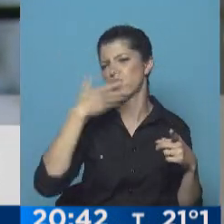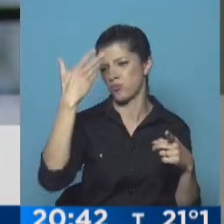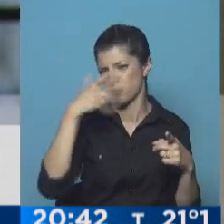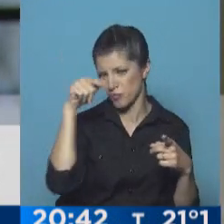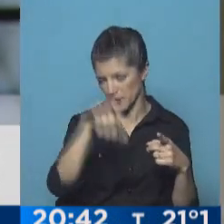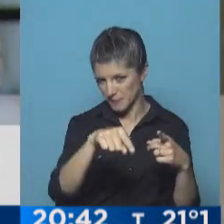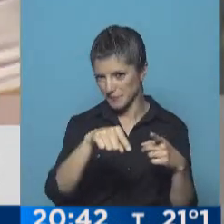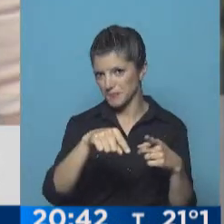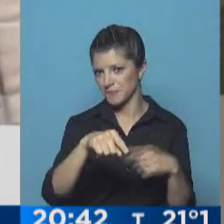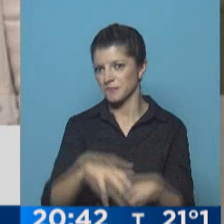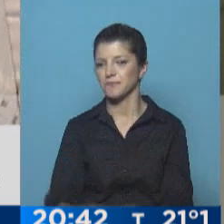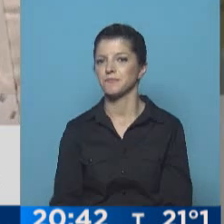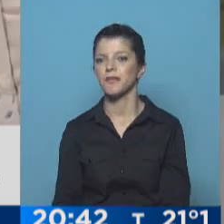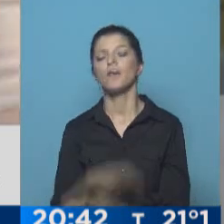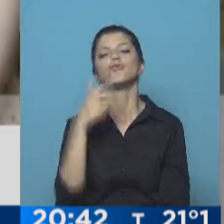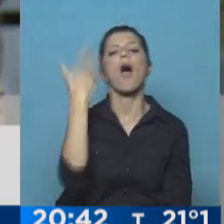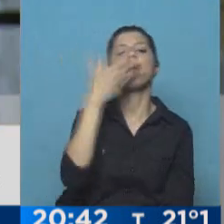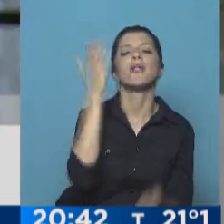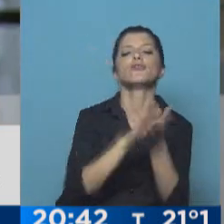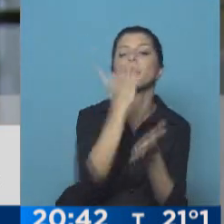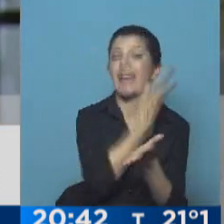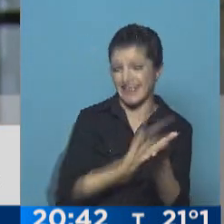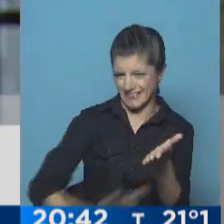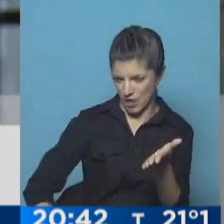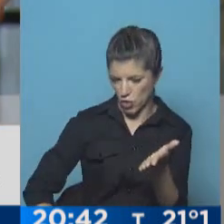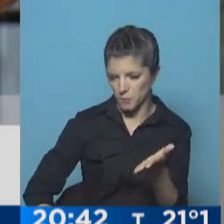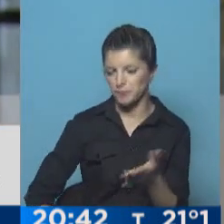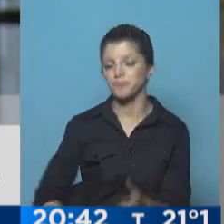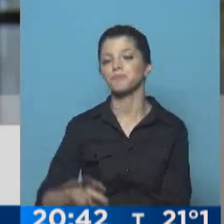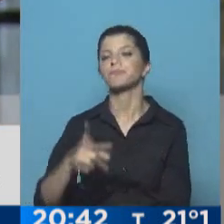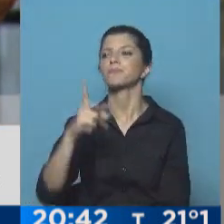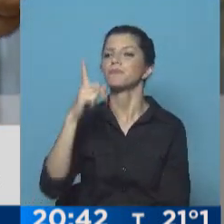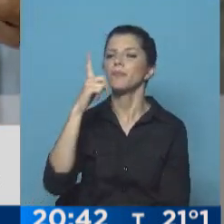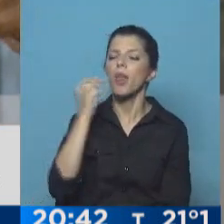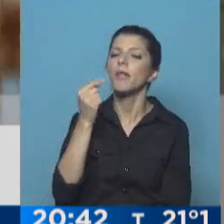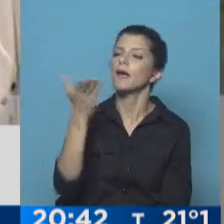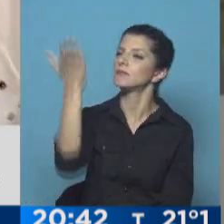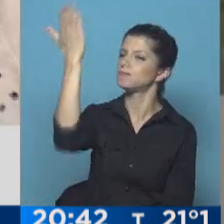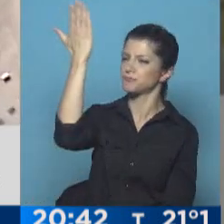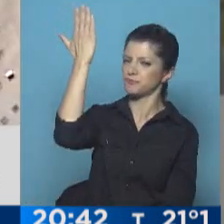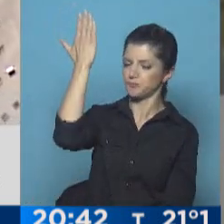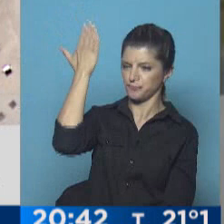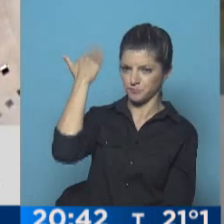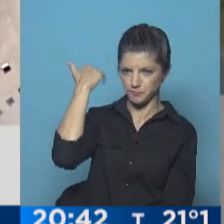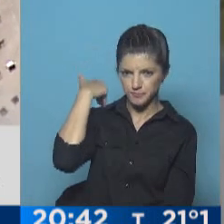del Estado el otro día el otro